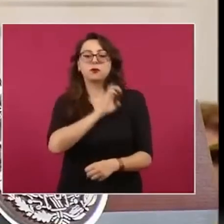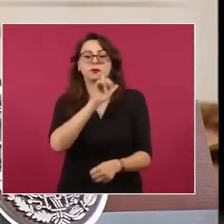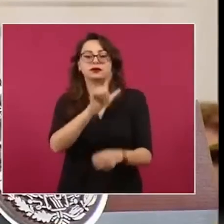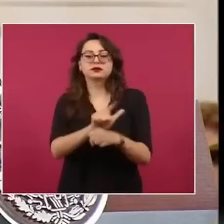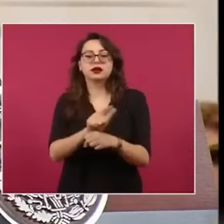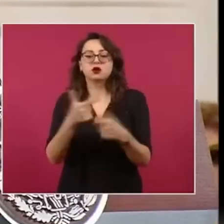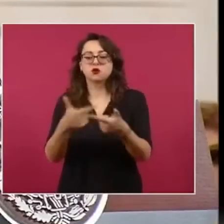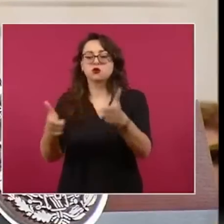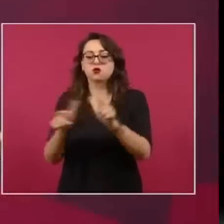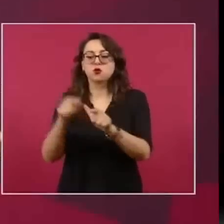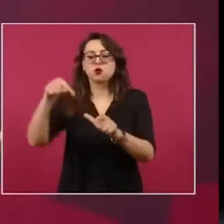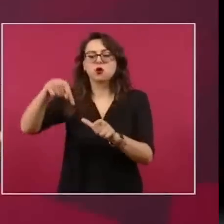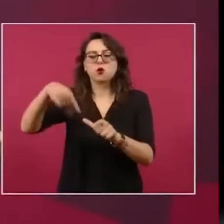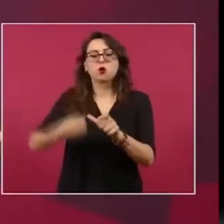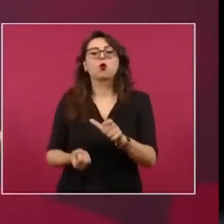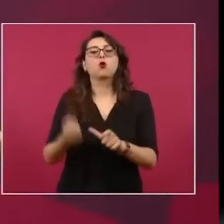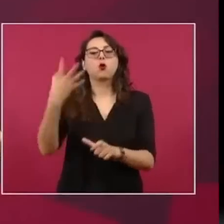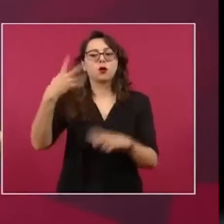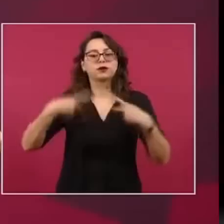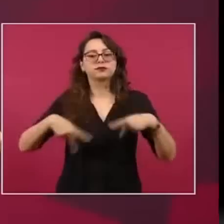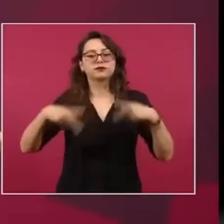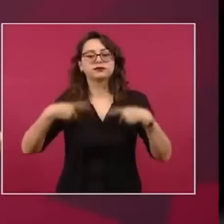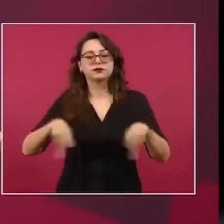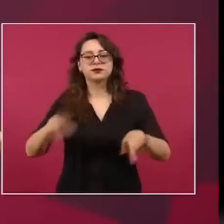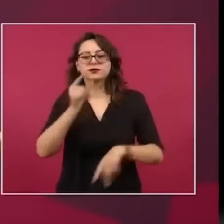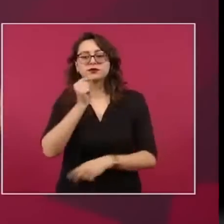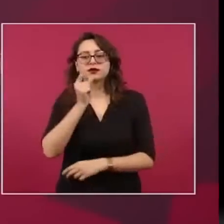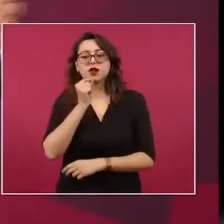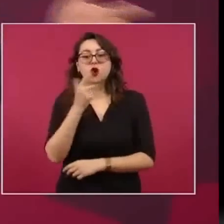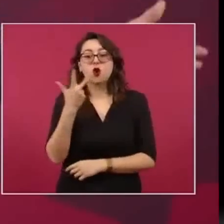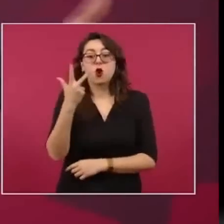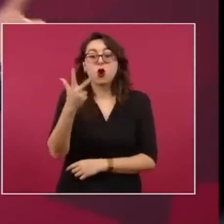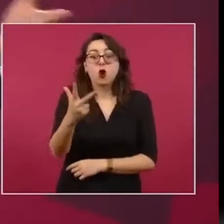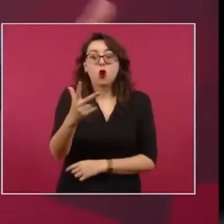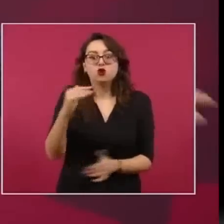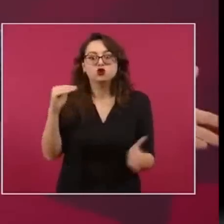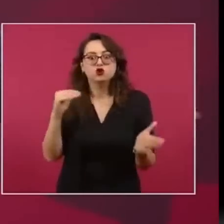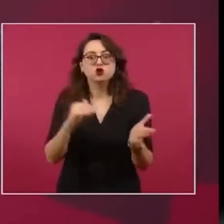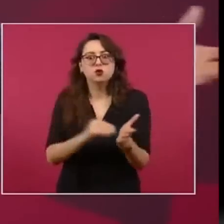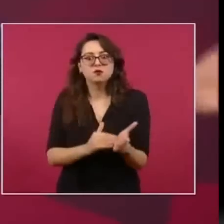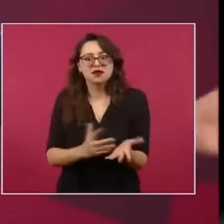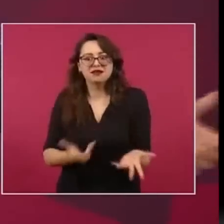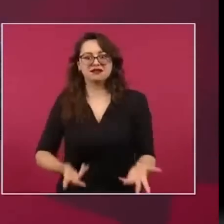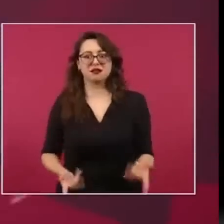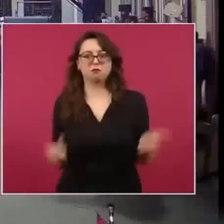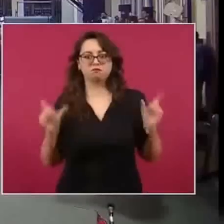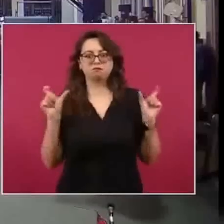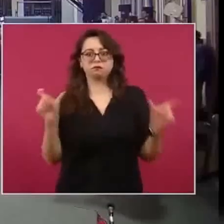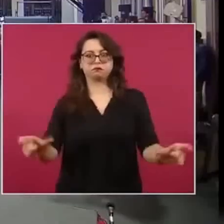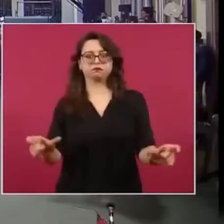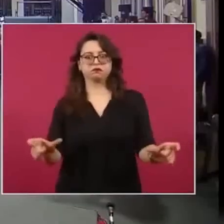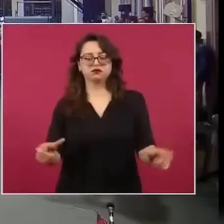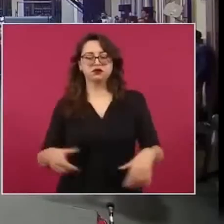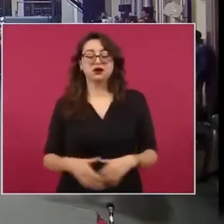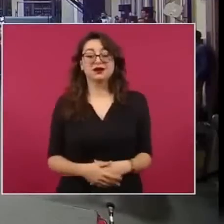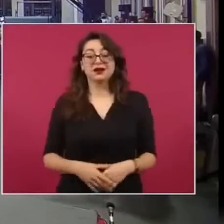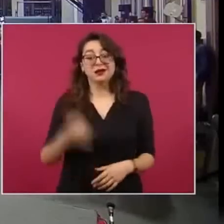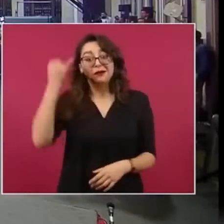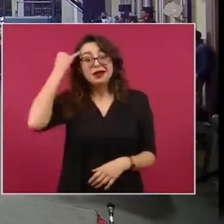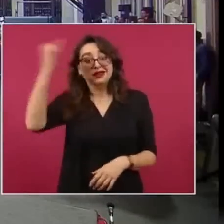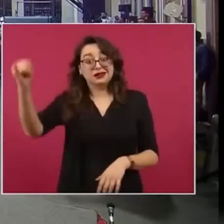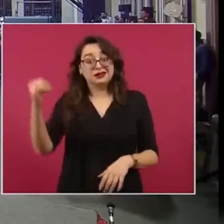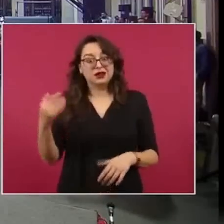elementos del Estado Mayor Presidencial. Aquí no íbamos a poder estar así como estamos ahora. Aquí estarían.